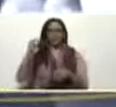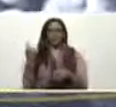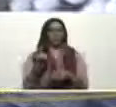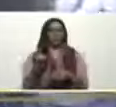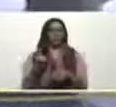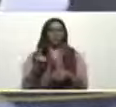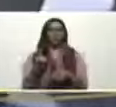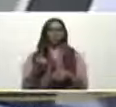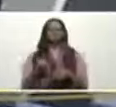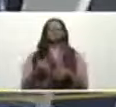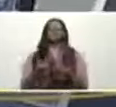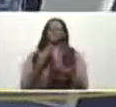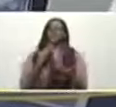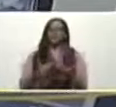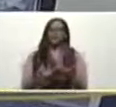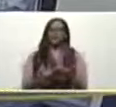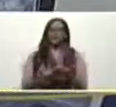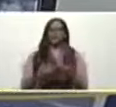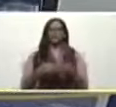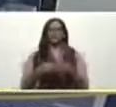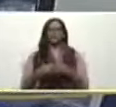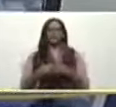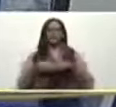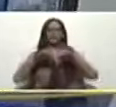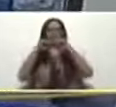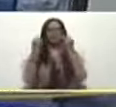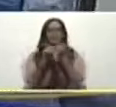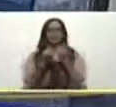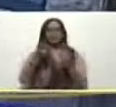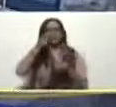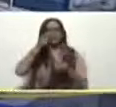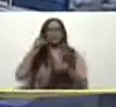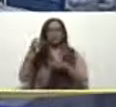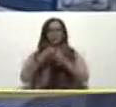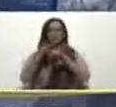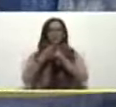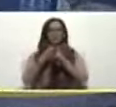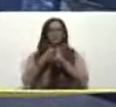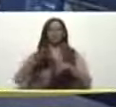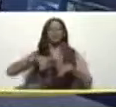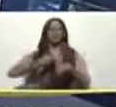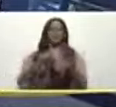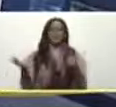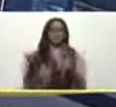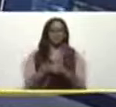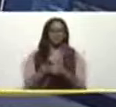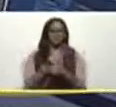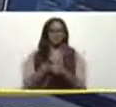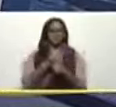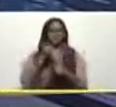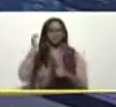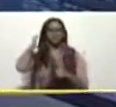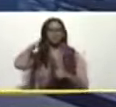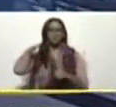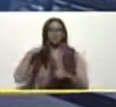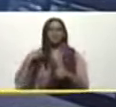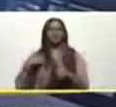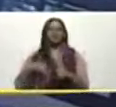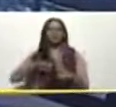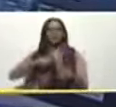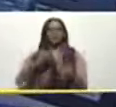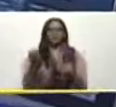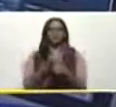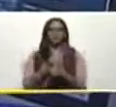y va a permitir a los organismos de seguridad de Estado poder determinar en un momento, poder determinar